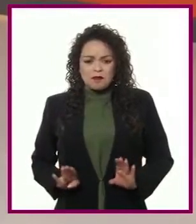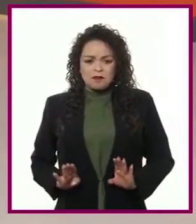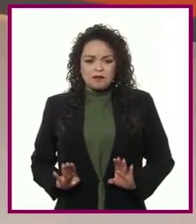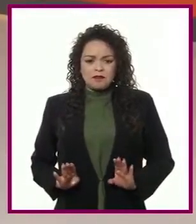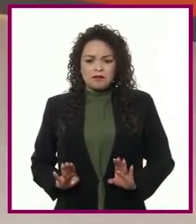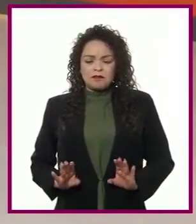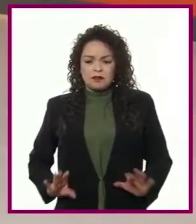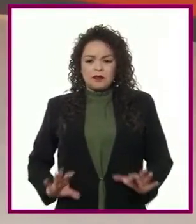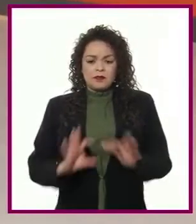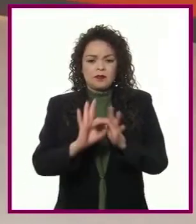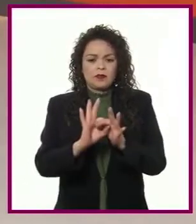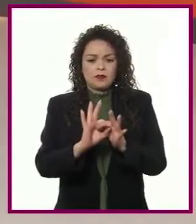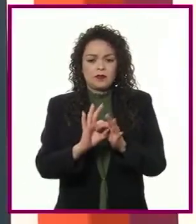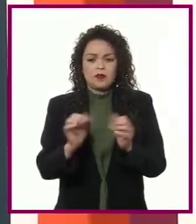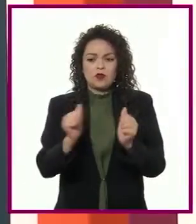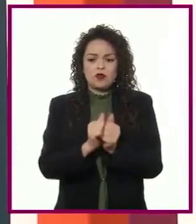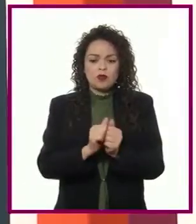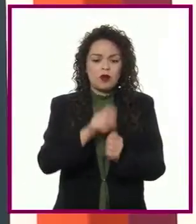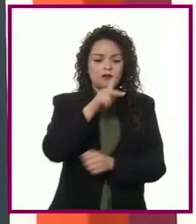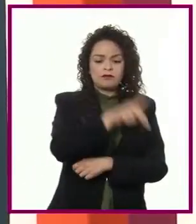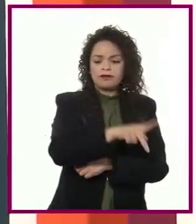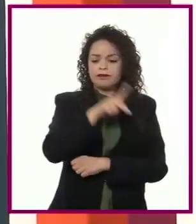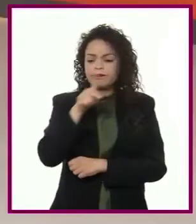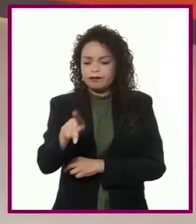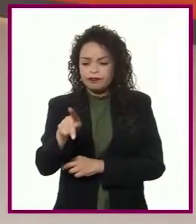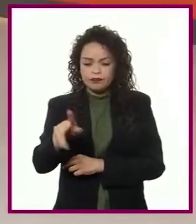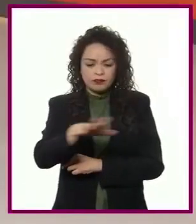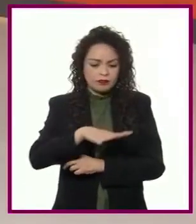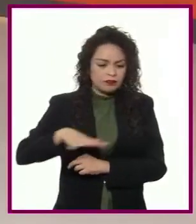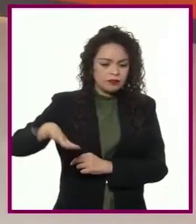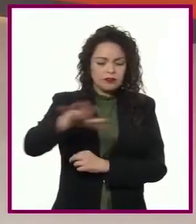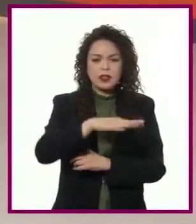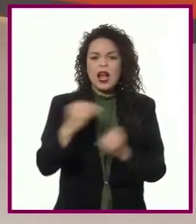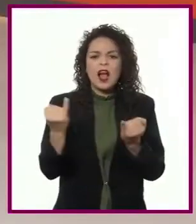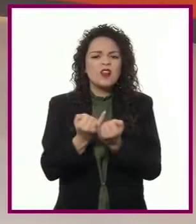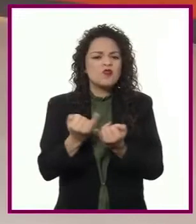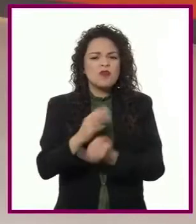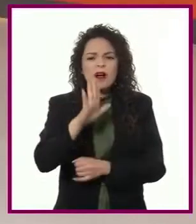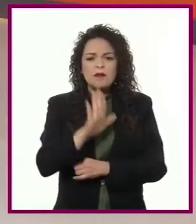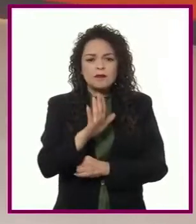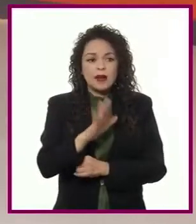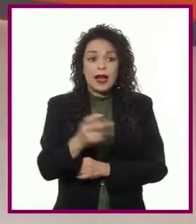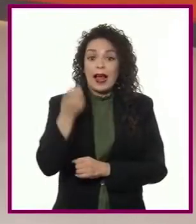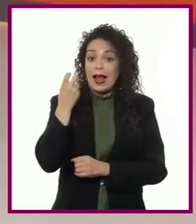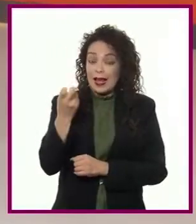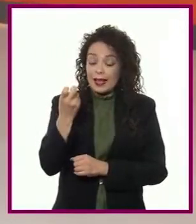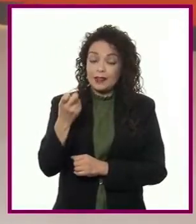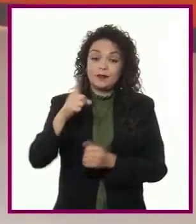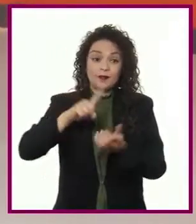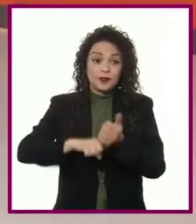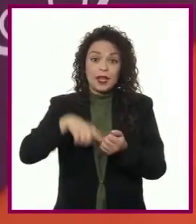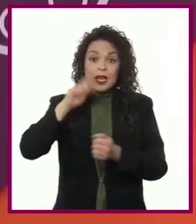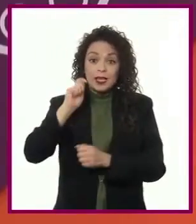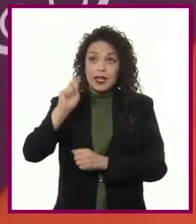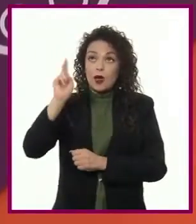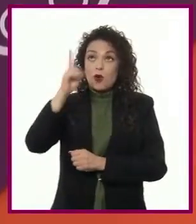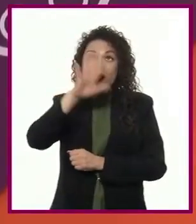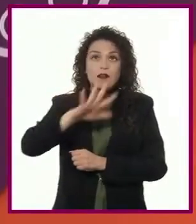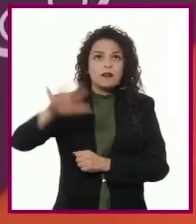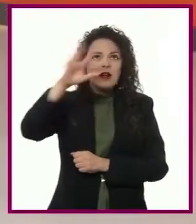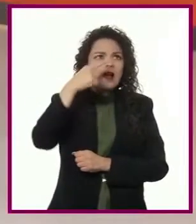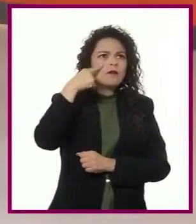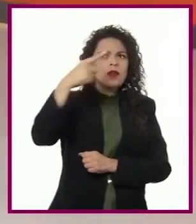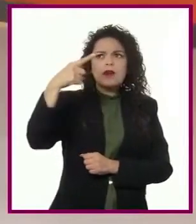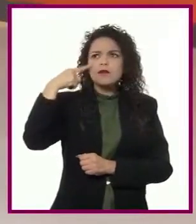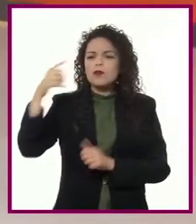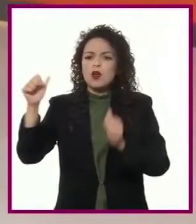en relación de semejanza y uniformidad. Entonces, las estructuras galácticas que observamos a través